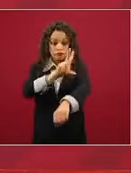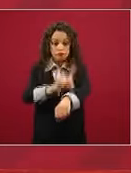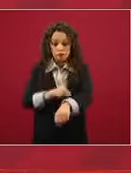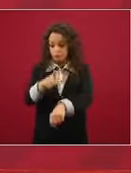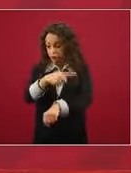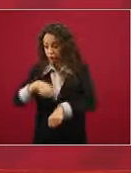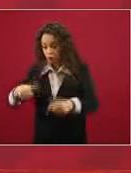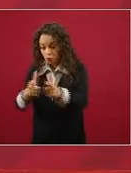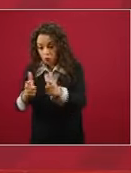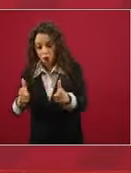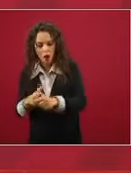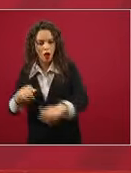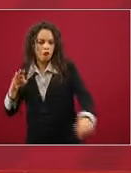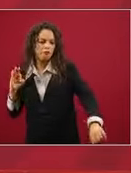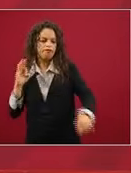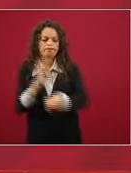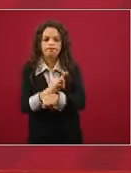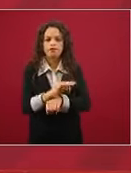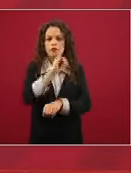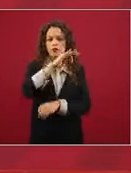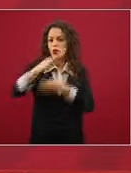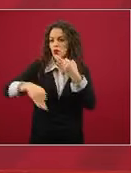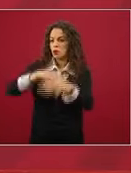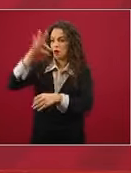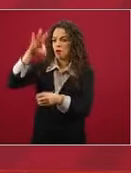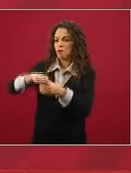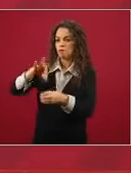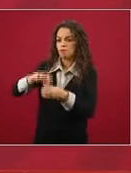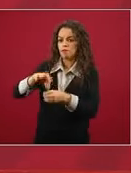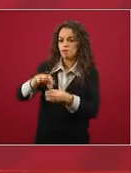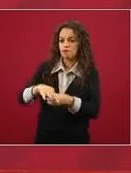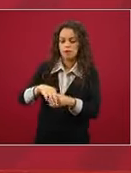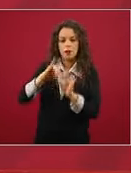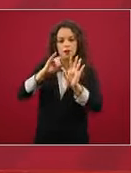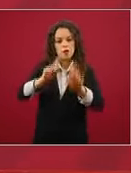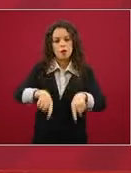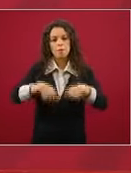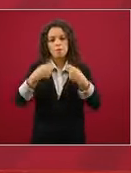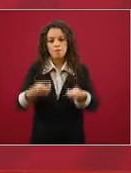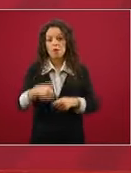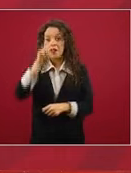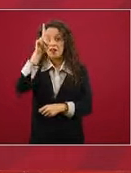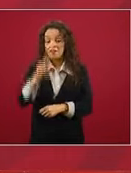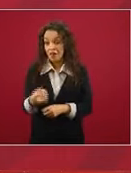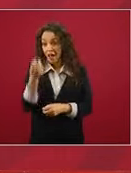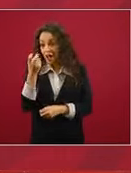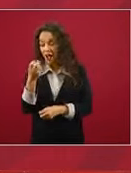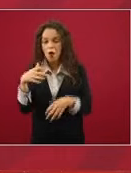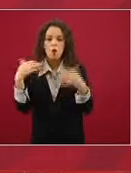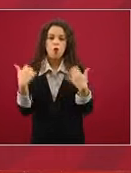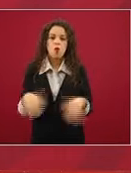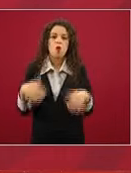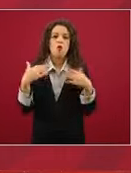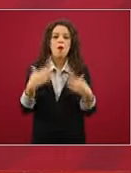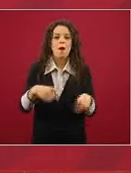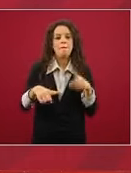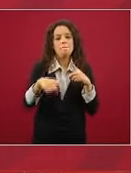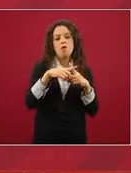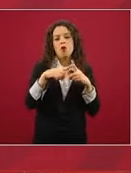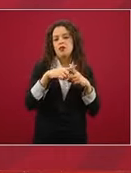y al final por la mayoría parlamentaria en el Congreso de Oaxaca, nos parece sumamente positiva,